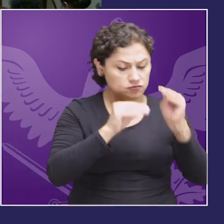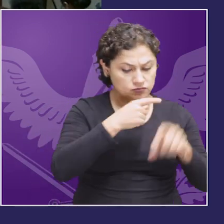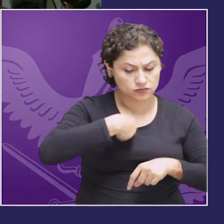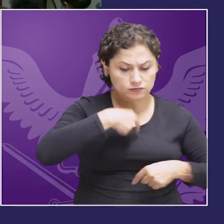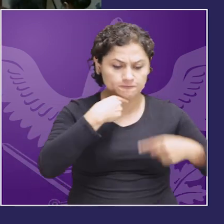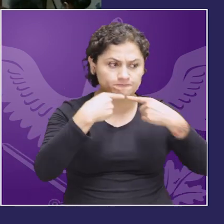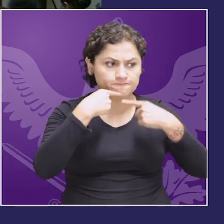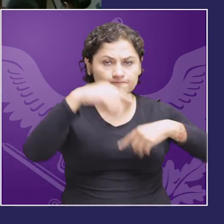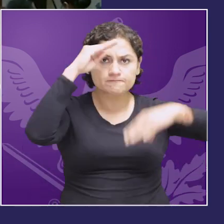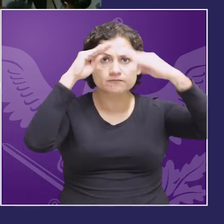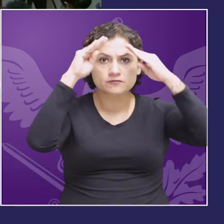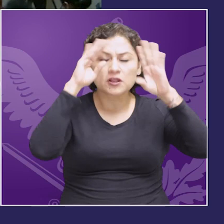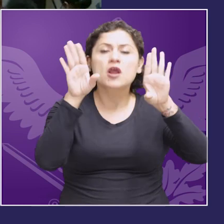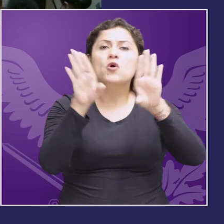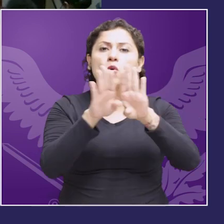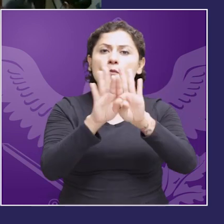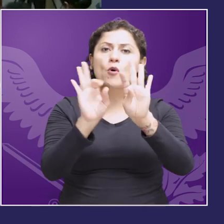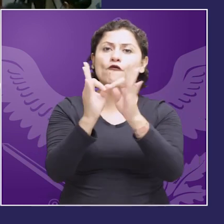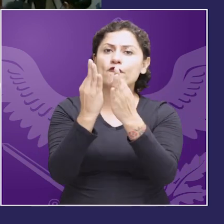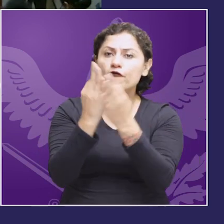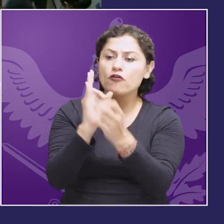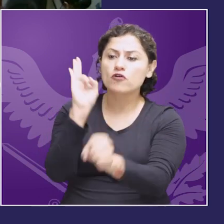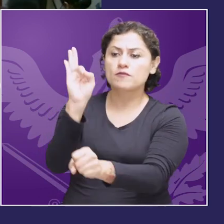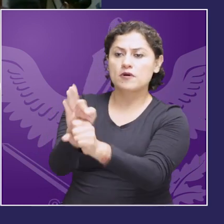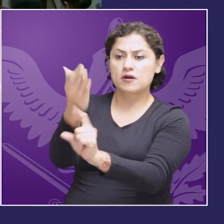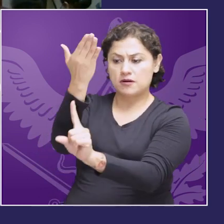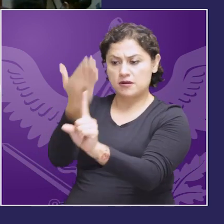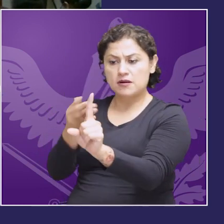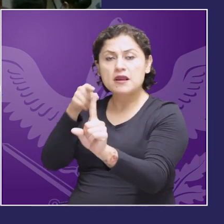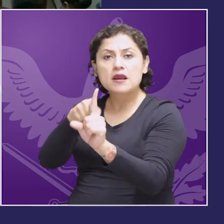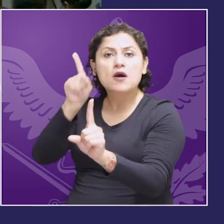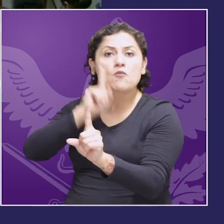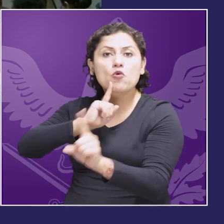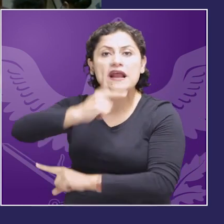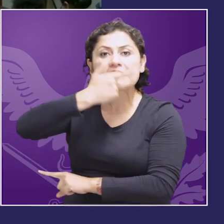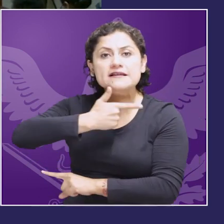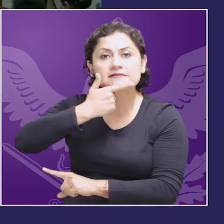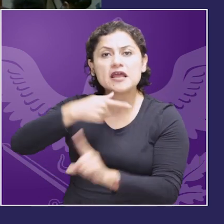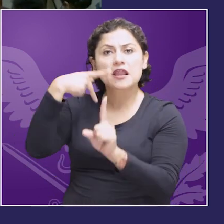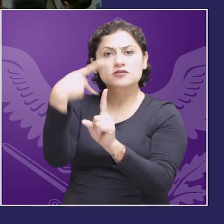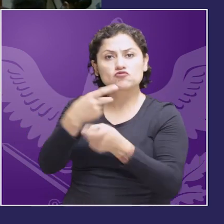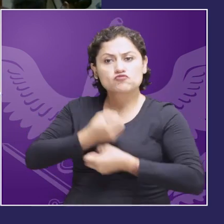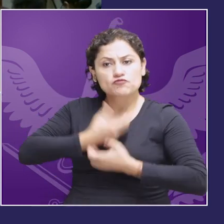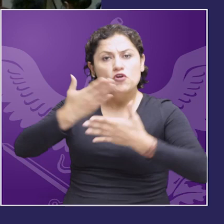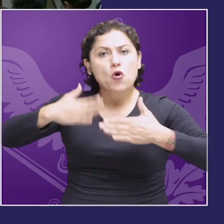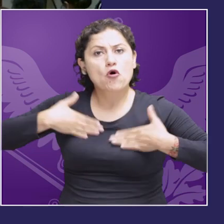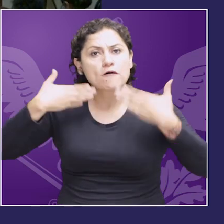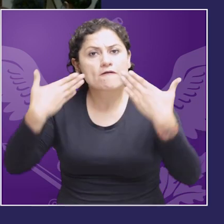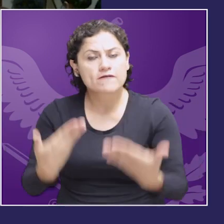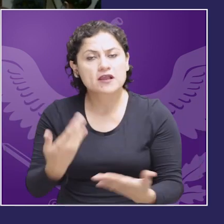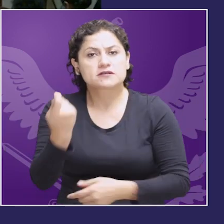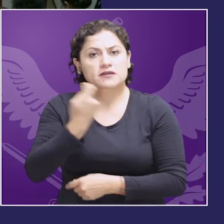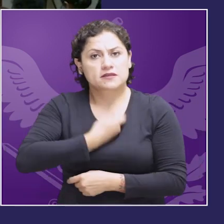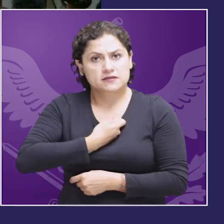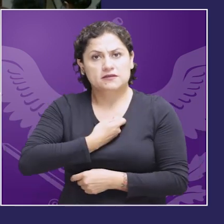orientación sexual, que puede ser relevante para el caso al solicitar ayuda, o como una mujer afrodescendiente víctima de una discriminación